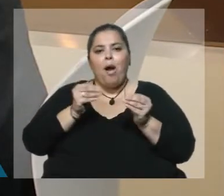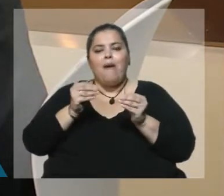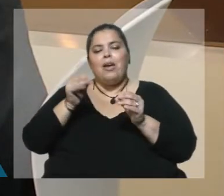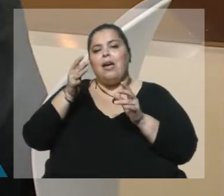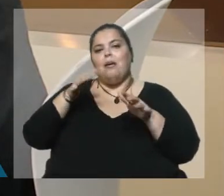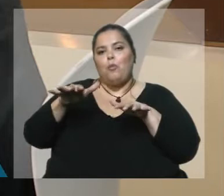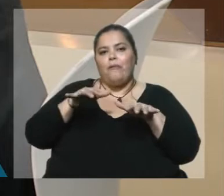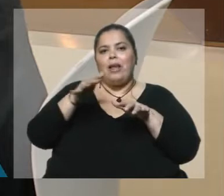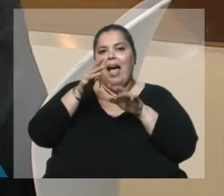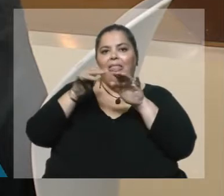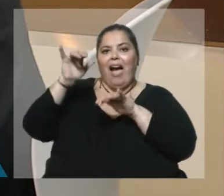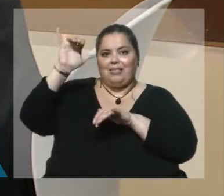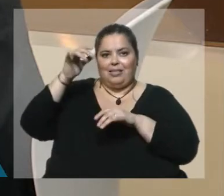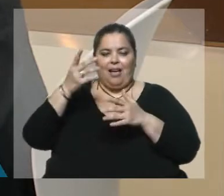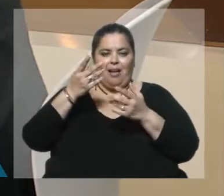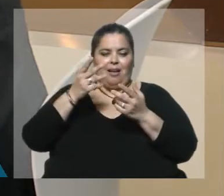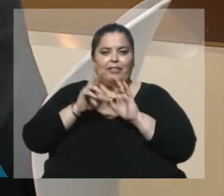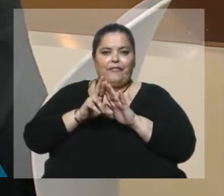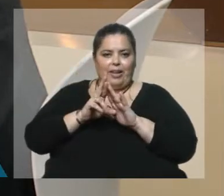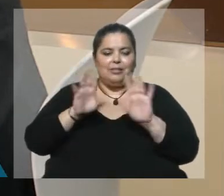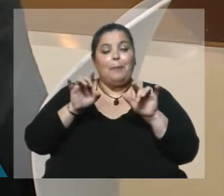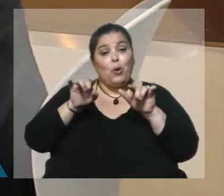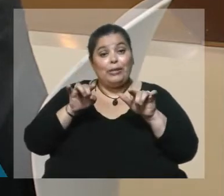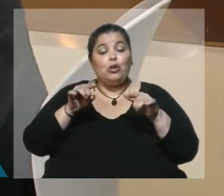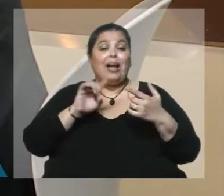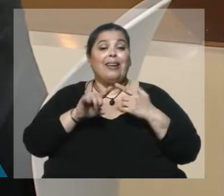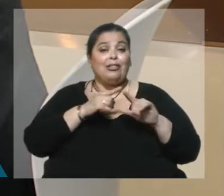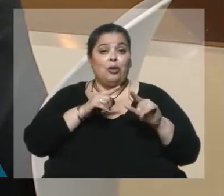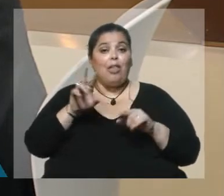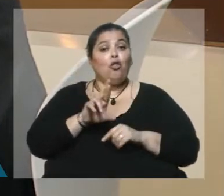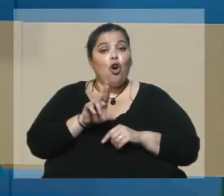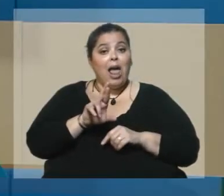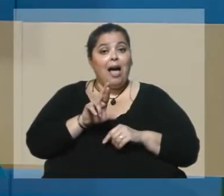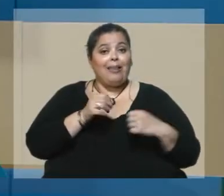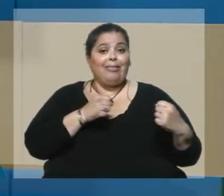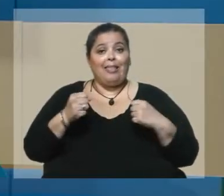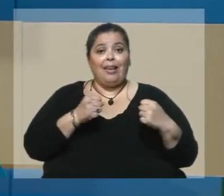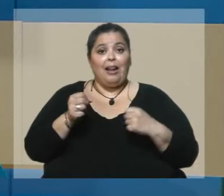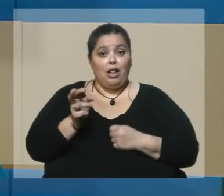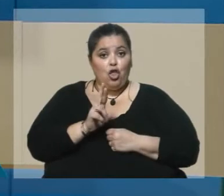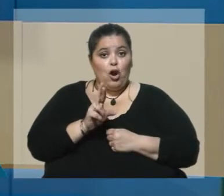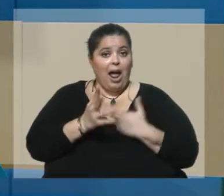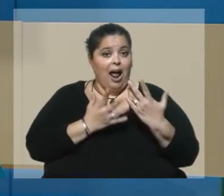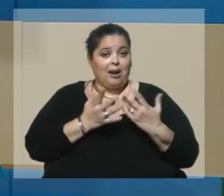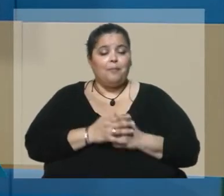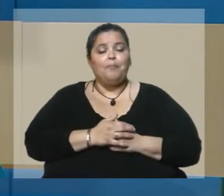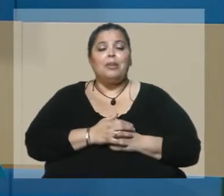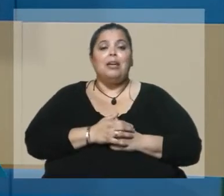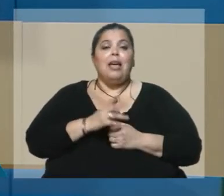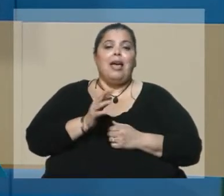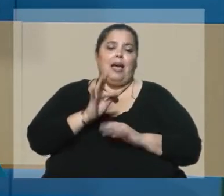la tasa de referencia que tiene que ver con el dólar eso tensión al Dólar de alguna forma Bueno teóricamente